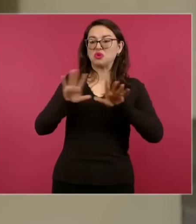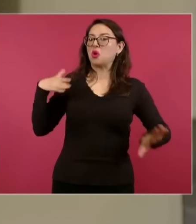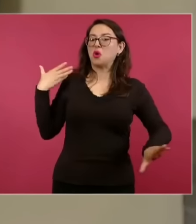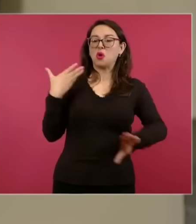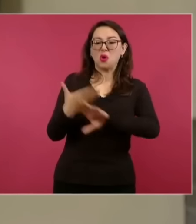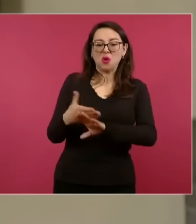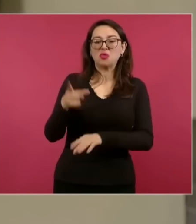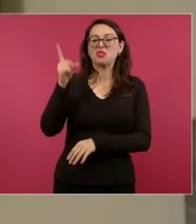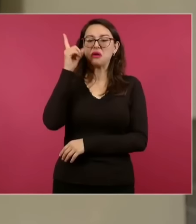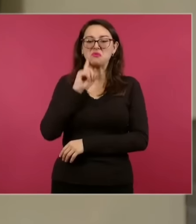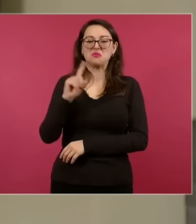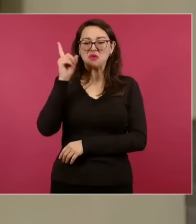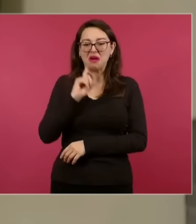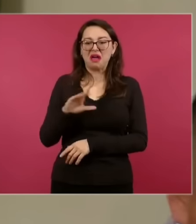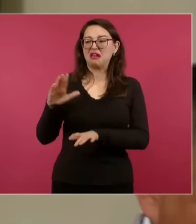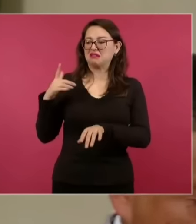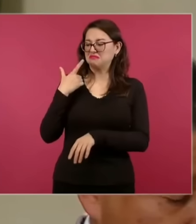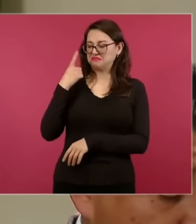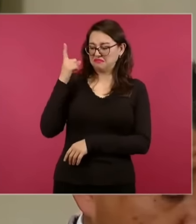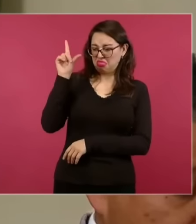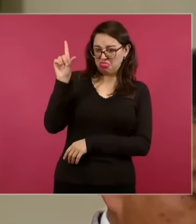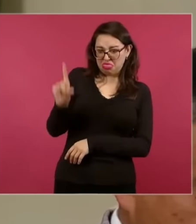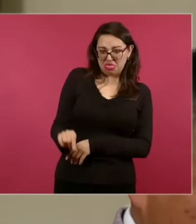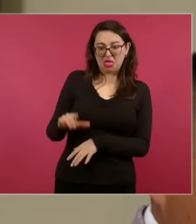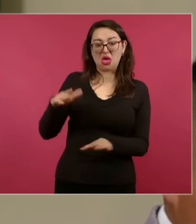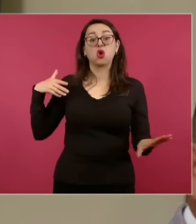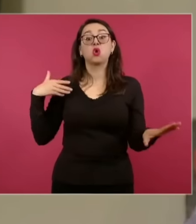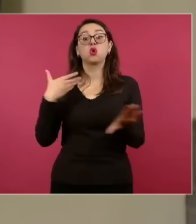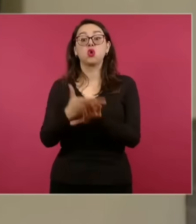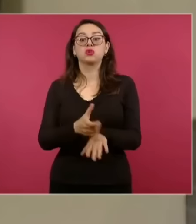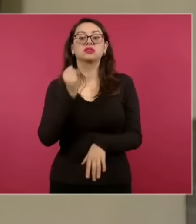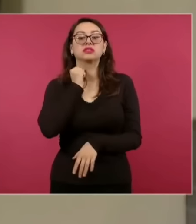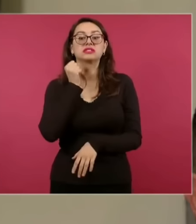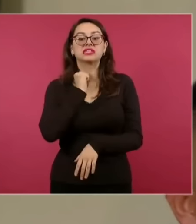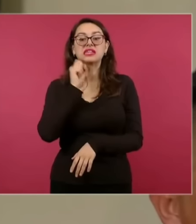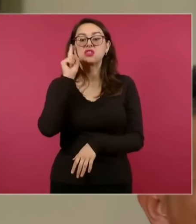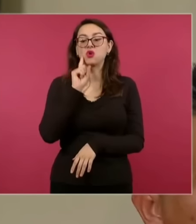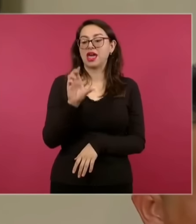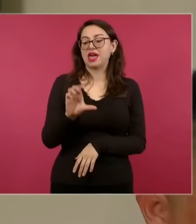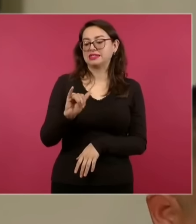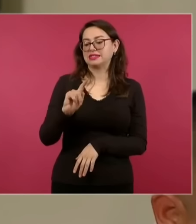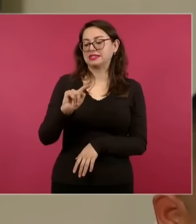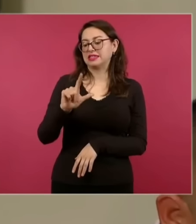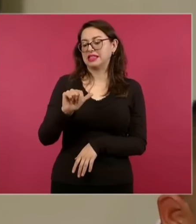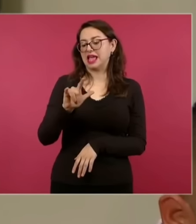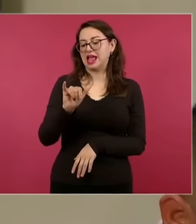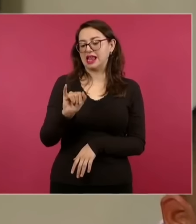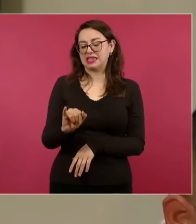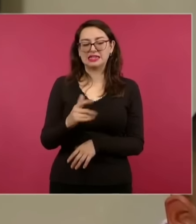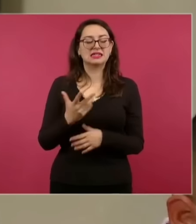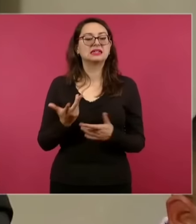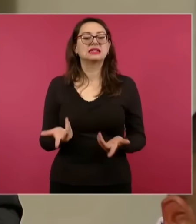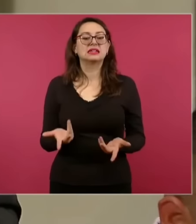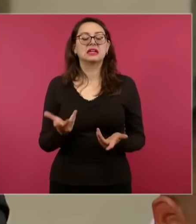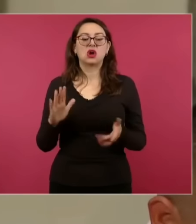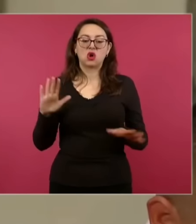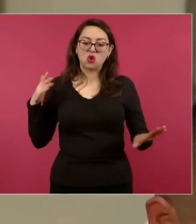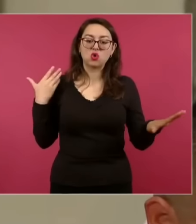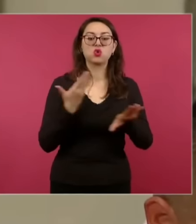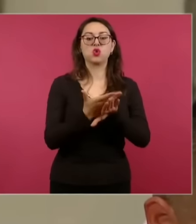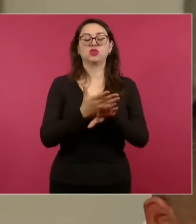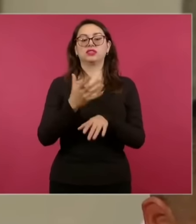muy misógina, en contra de la senadora Citlali, en contra de la secretaria